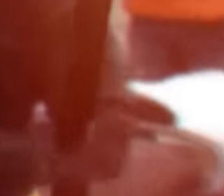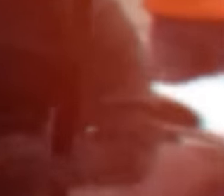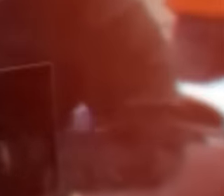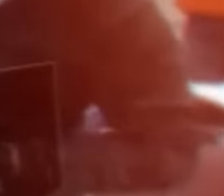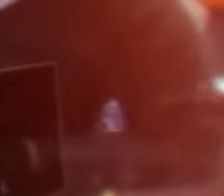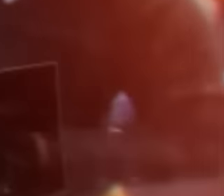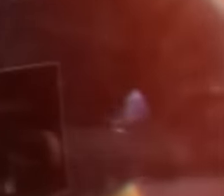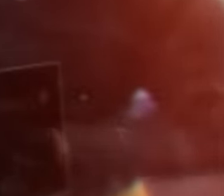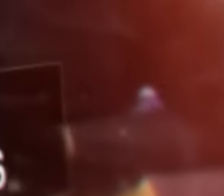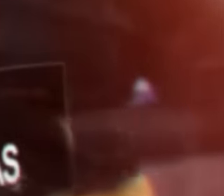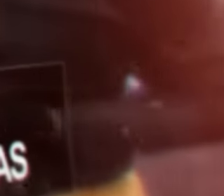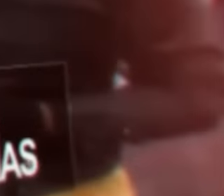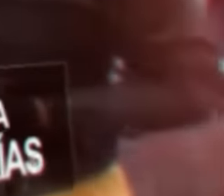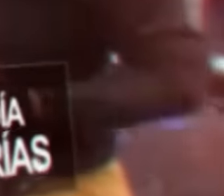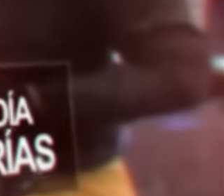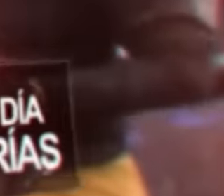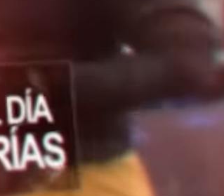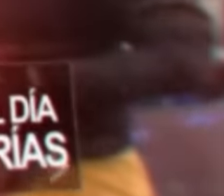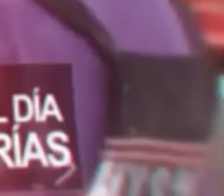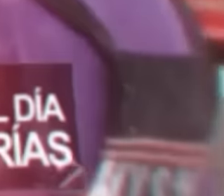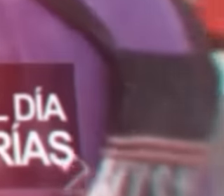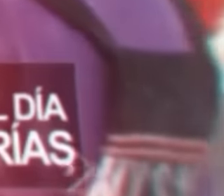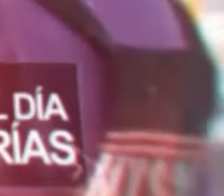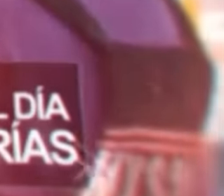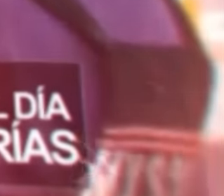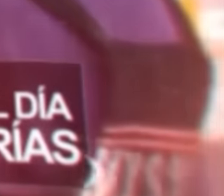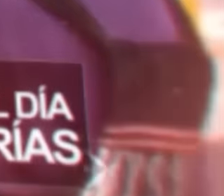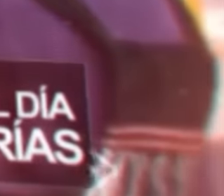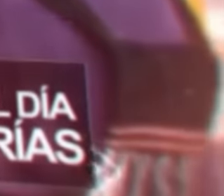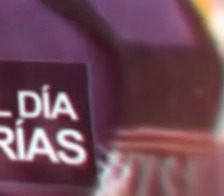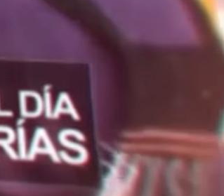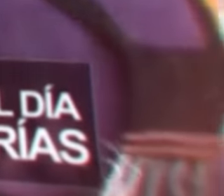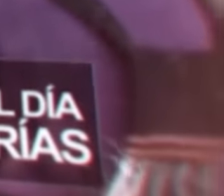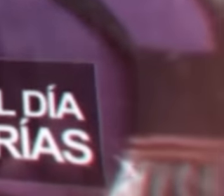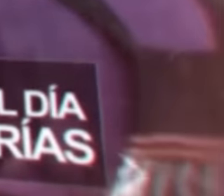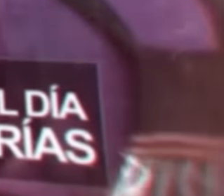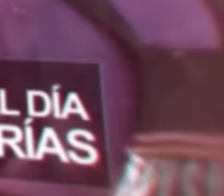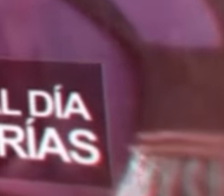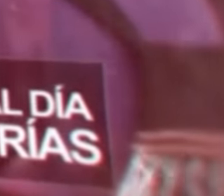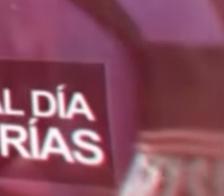Ayúdanos a cuidarte. Presenta los documentos al día y así cero infracciones tendrías.